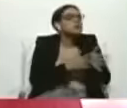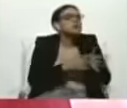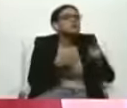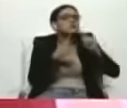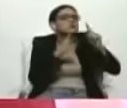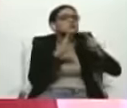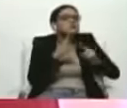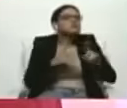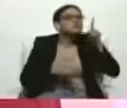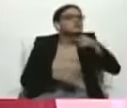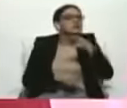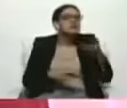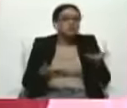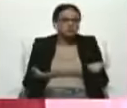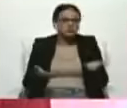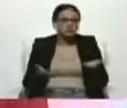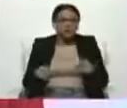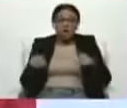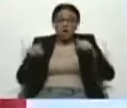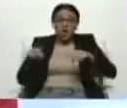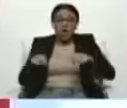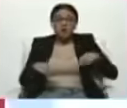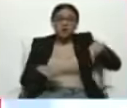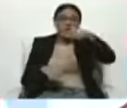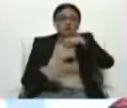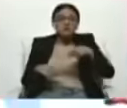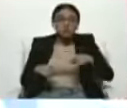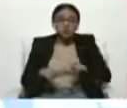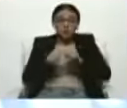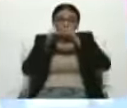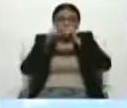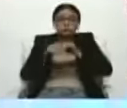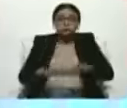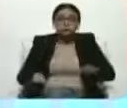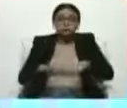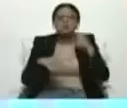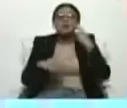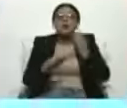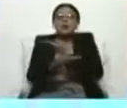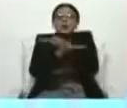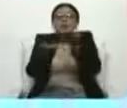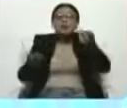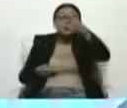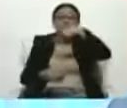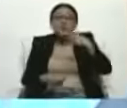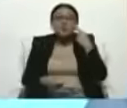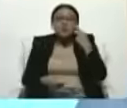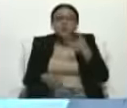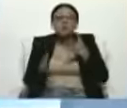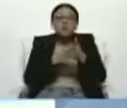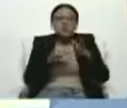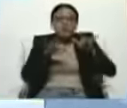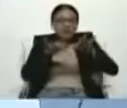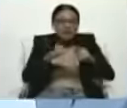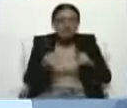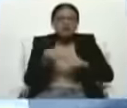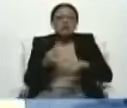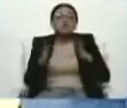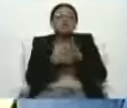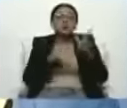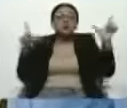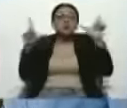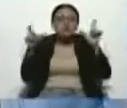Ahorita este acto se está transmitiendo por el CC200. Pero usted, al estar registrado, puede enviar mensajes.